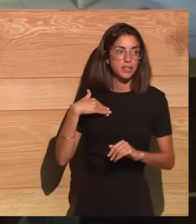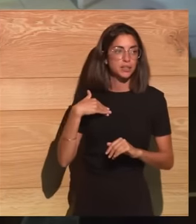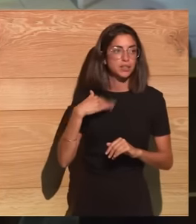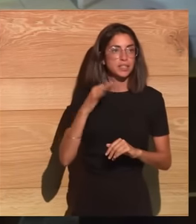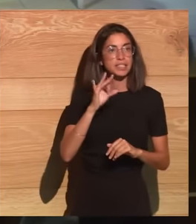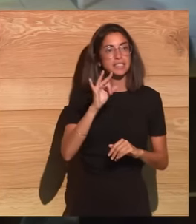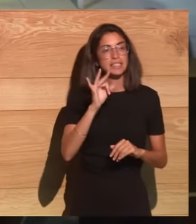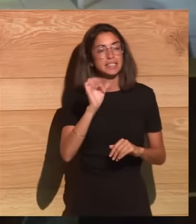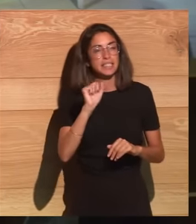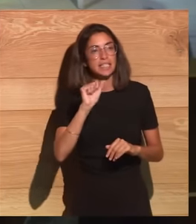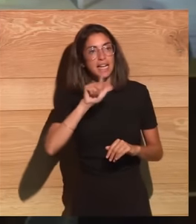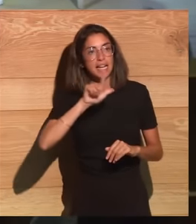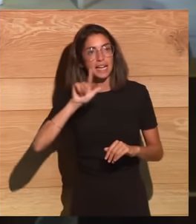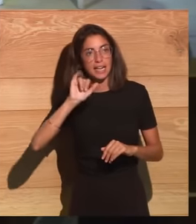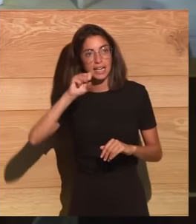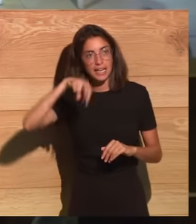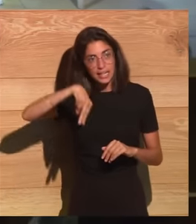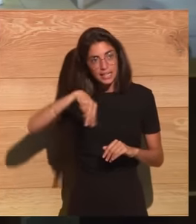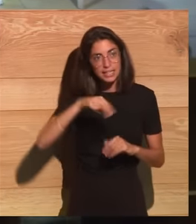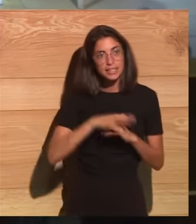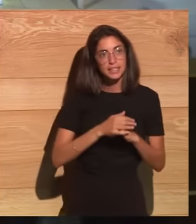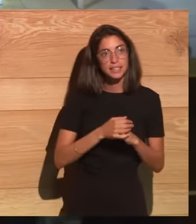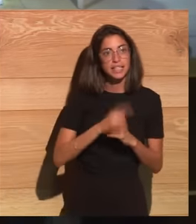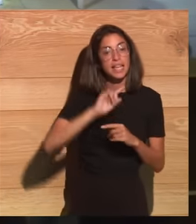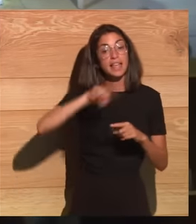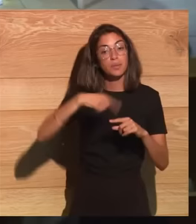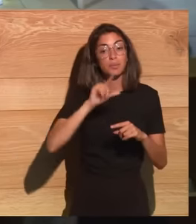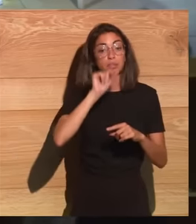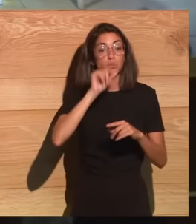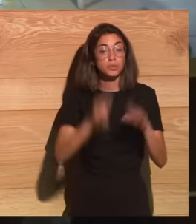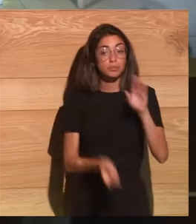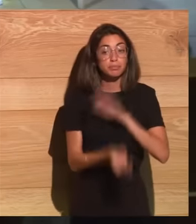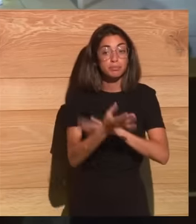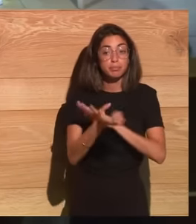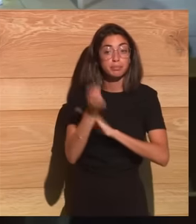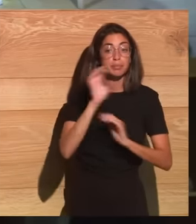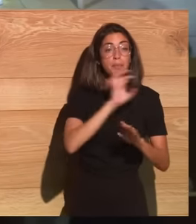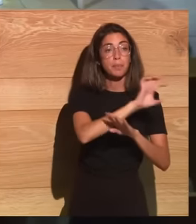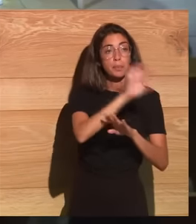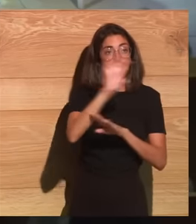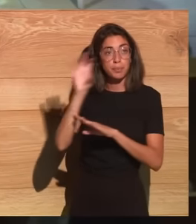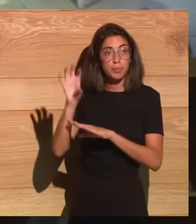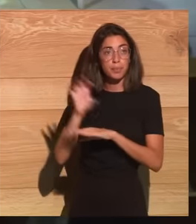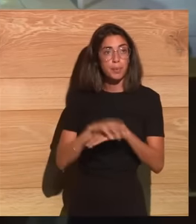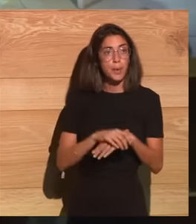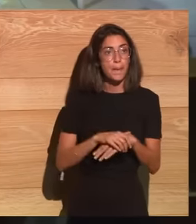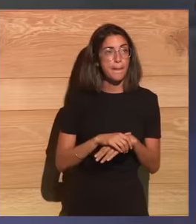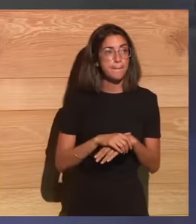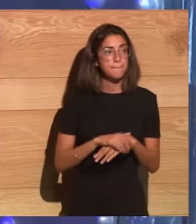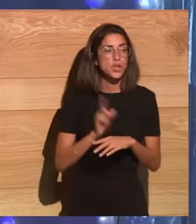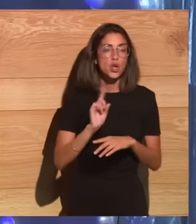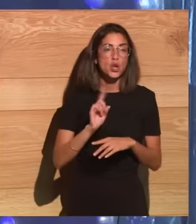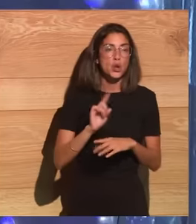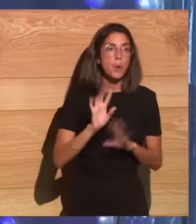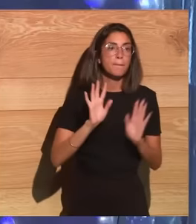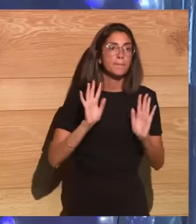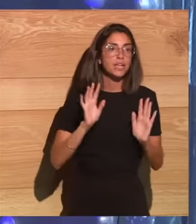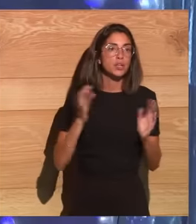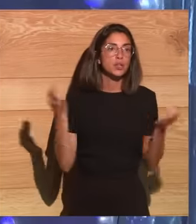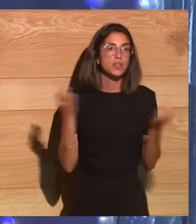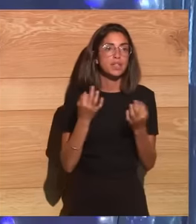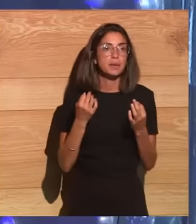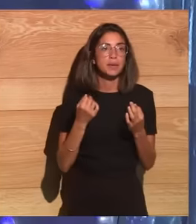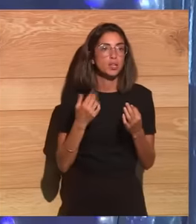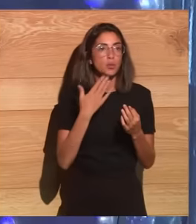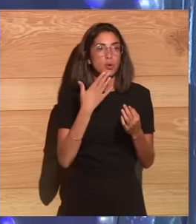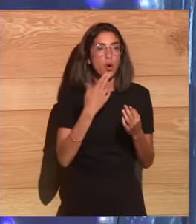Stalin. Y lo sacaba como tuit. No, pero como el jurado. Arturo, yo te veo como Hitler. No, pero hay que romper. Porque hay que romper una lanza.